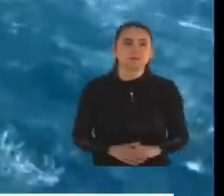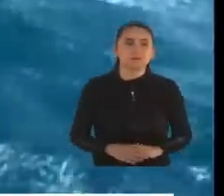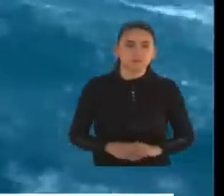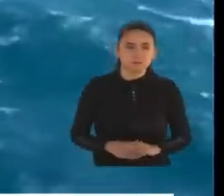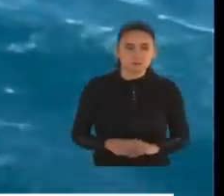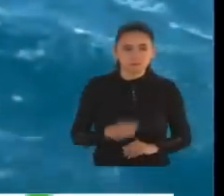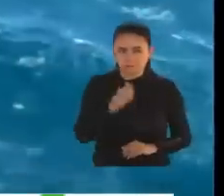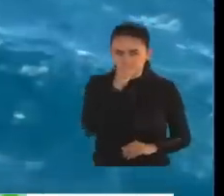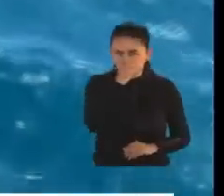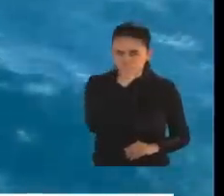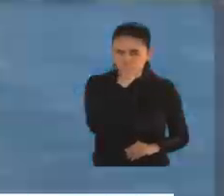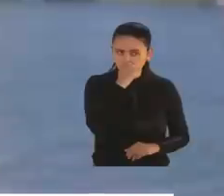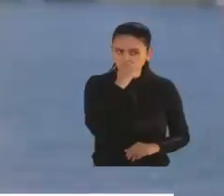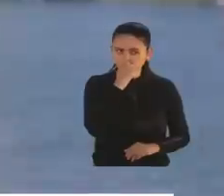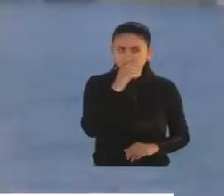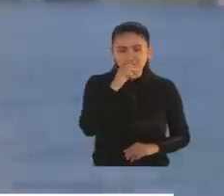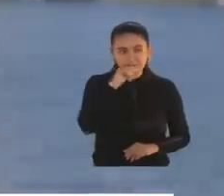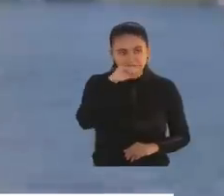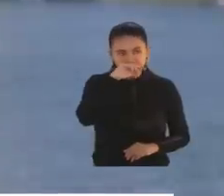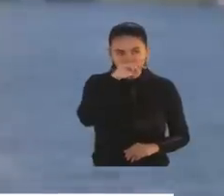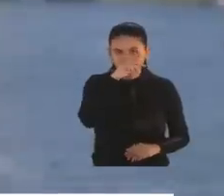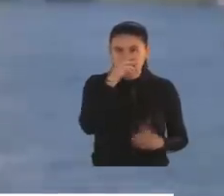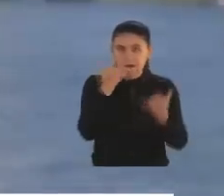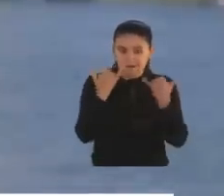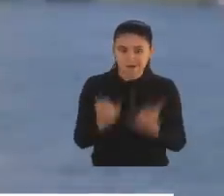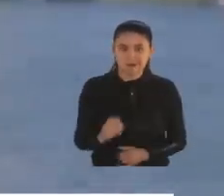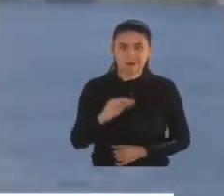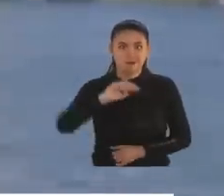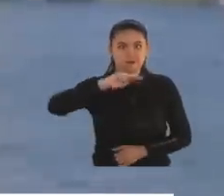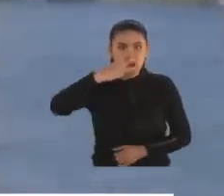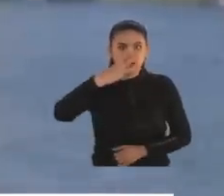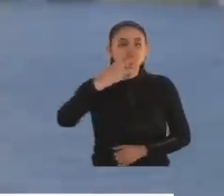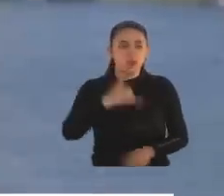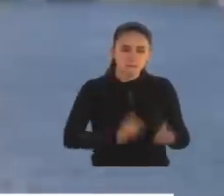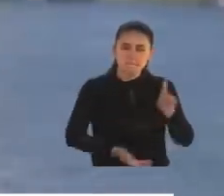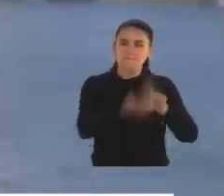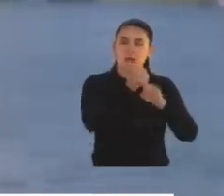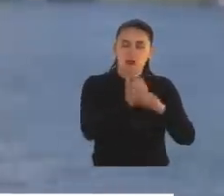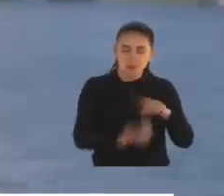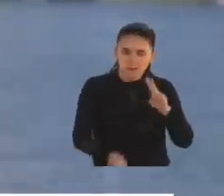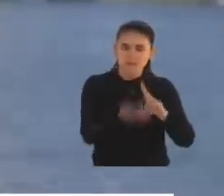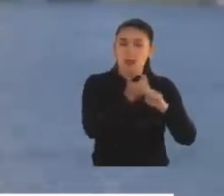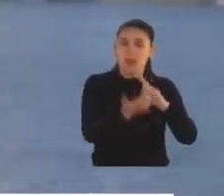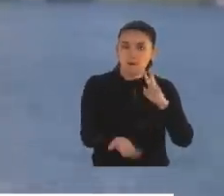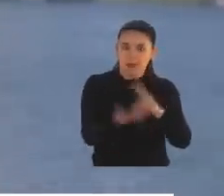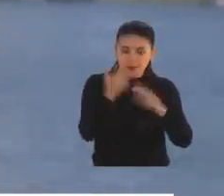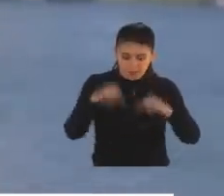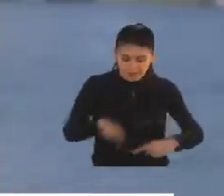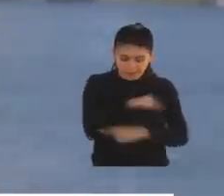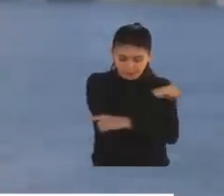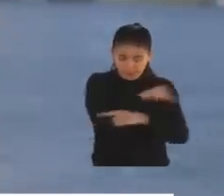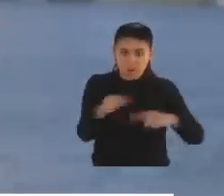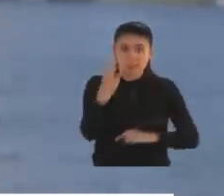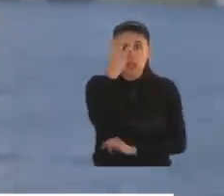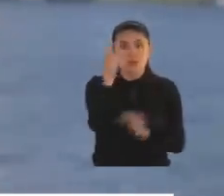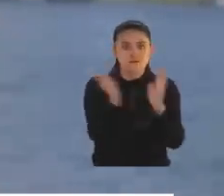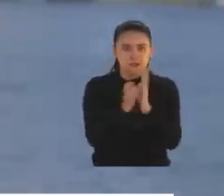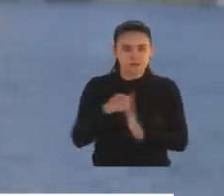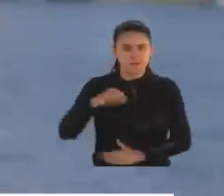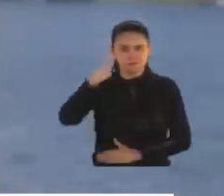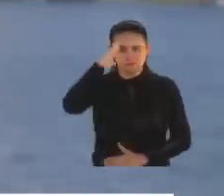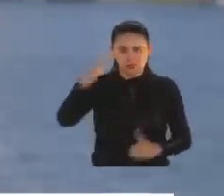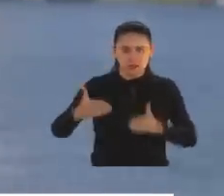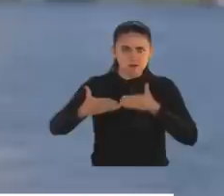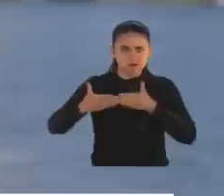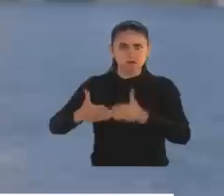Hay que mencionar que este es el tercer rescate que se realiza en Cartagena tan solo durante esta semana. Inclusive la Armada Nacional continúa